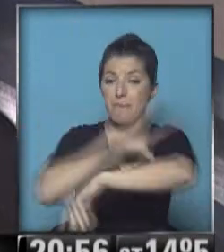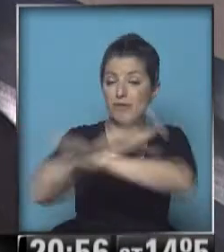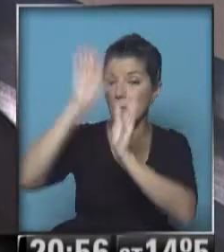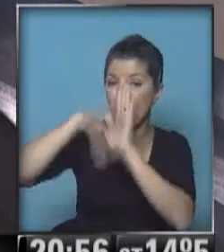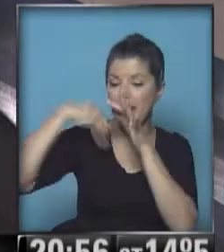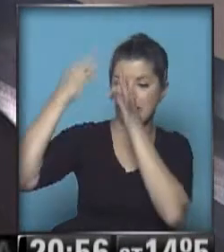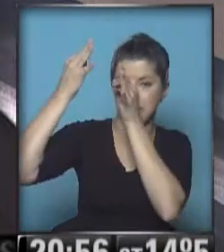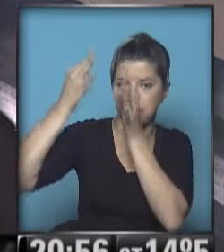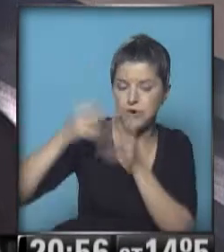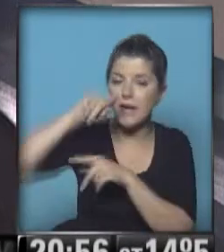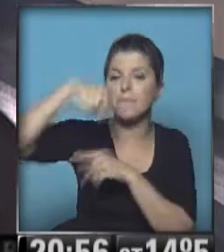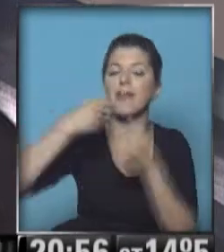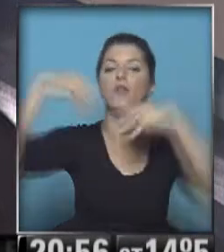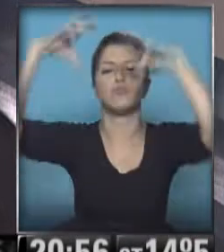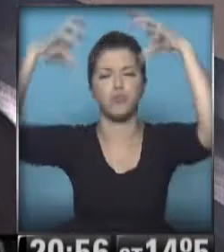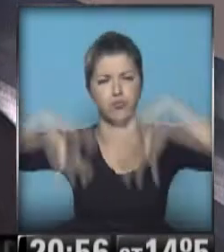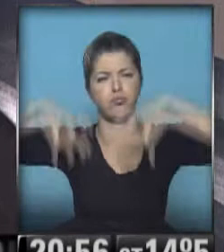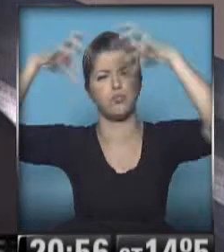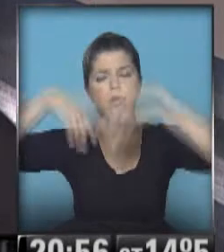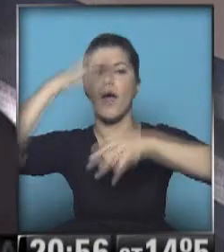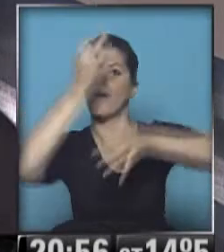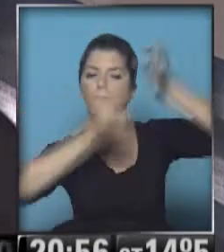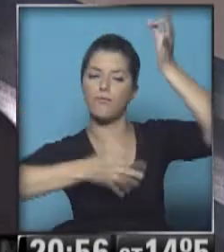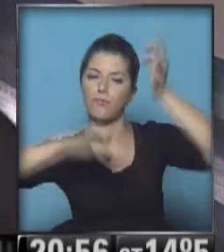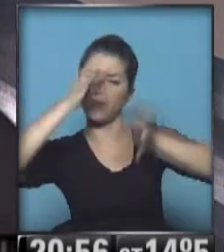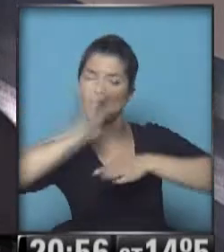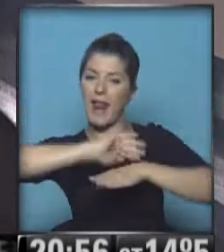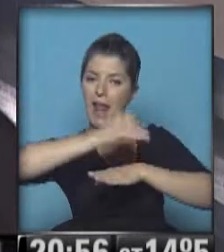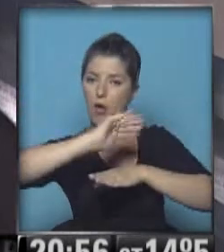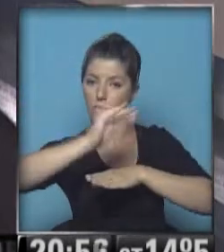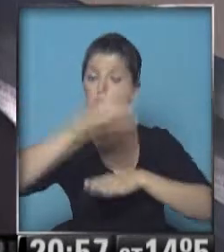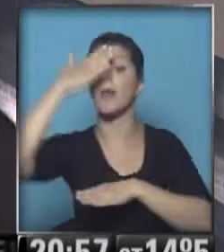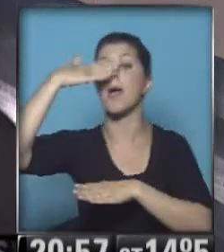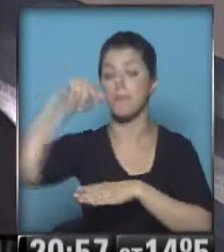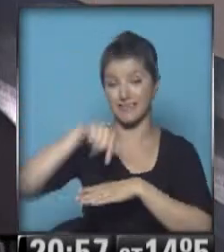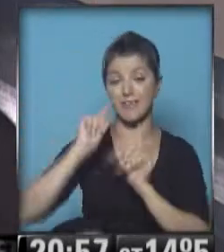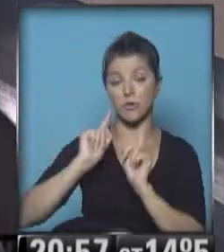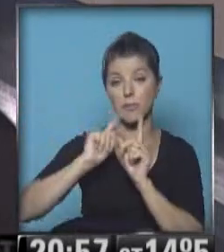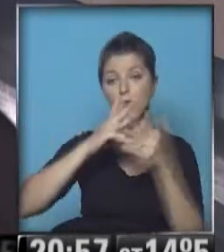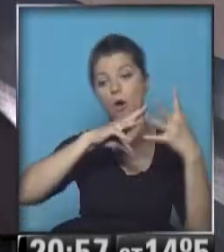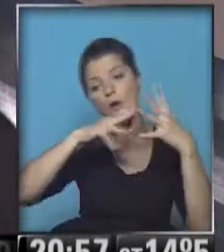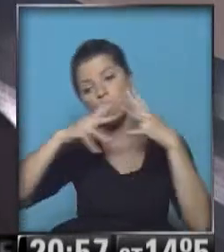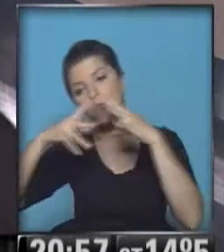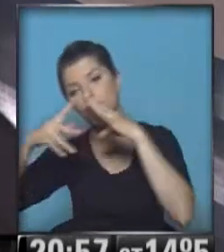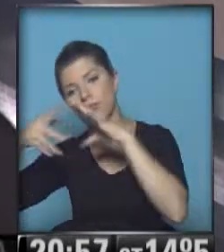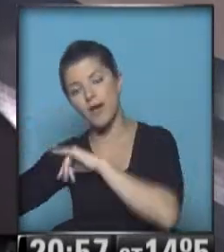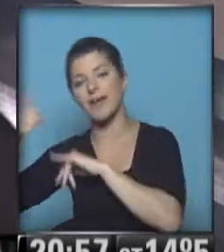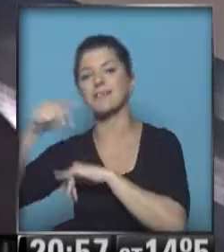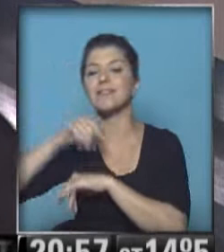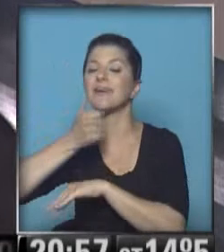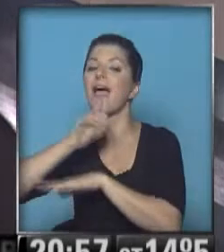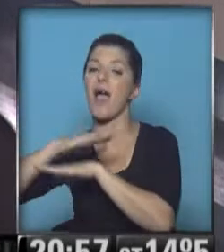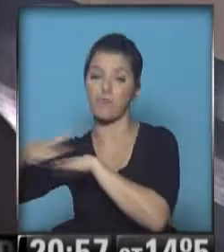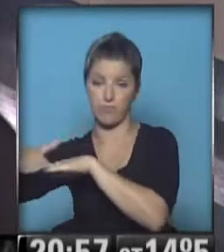va a generar lluvias bastante intensas y nevadas a lo largo de la región cordillerana. Luego el mal tiempo se irá trasladando hacia la región costera del